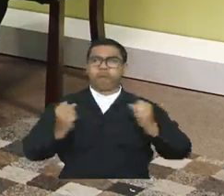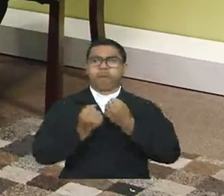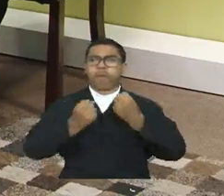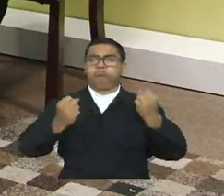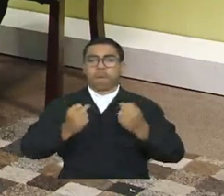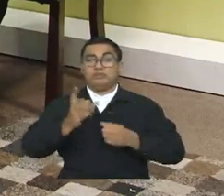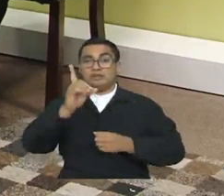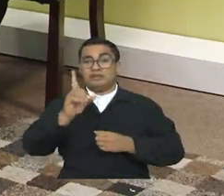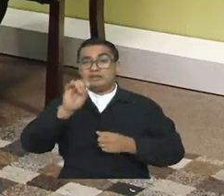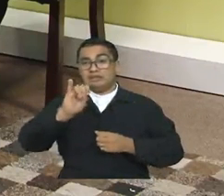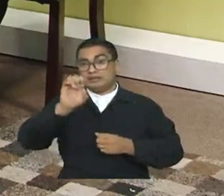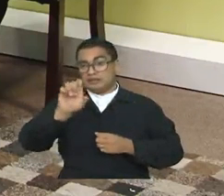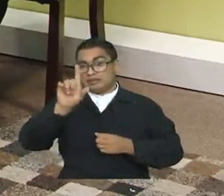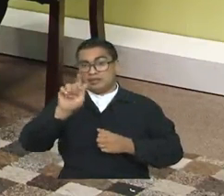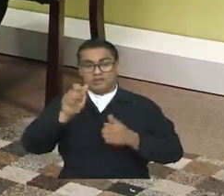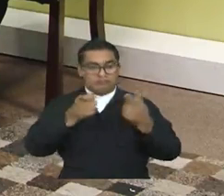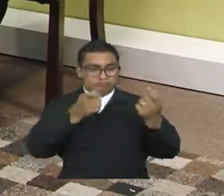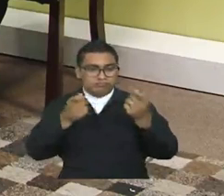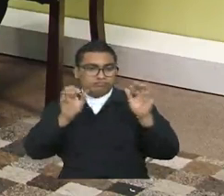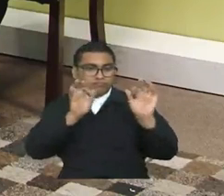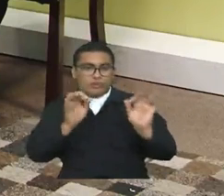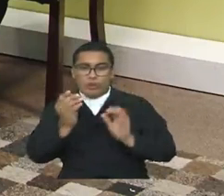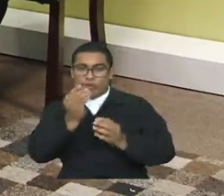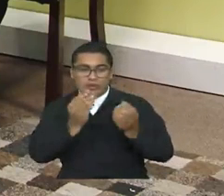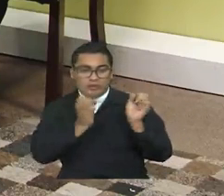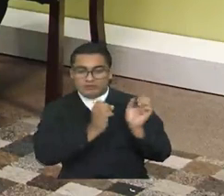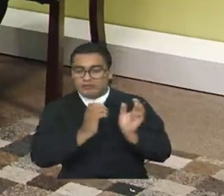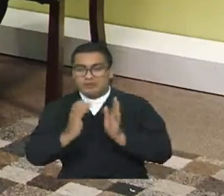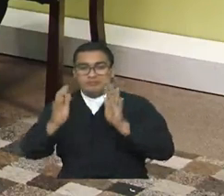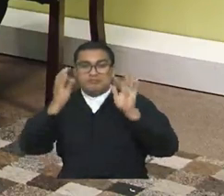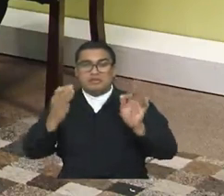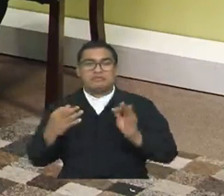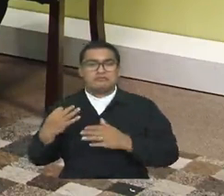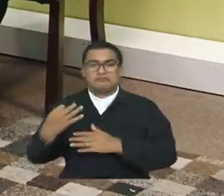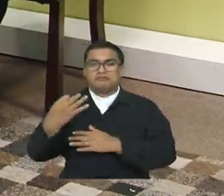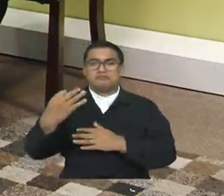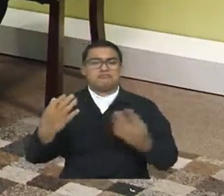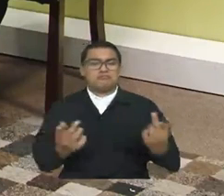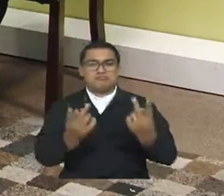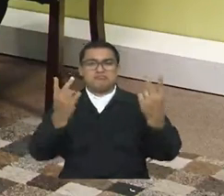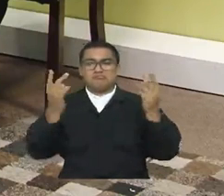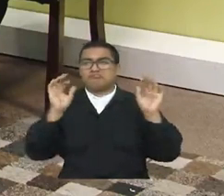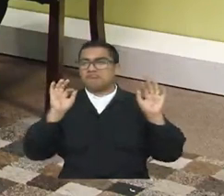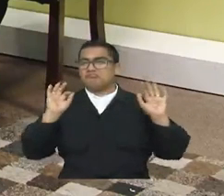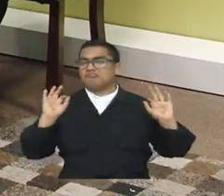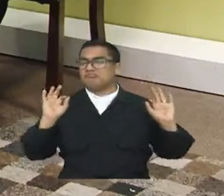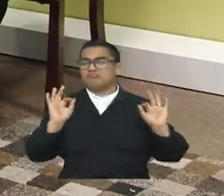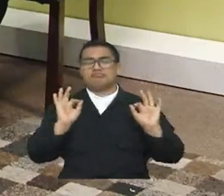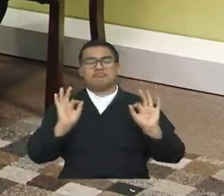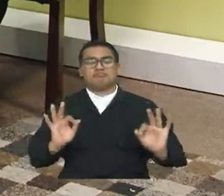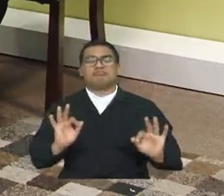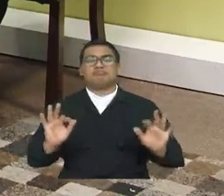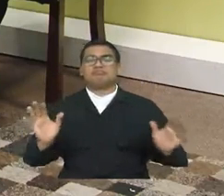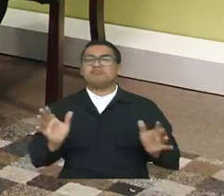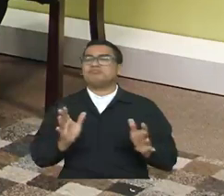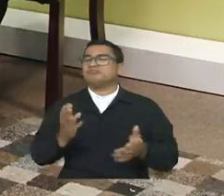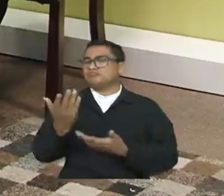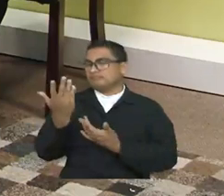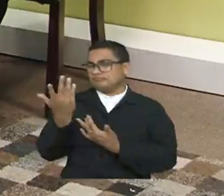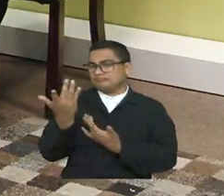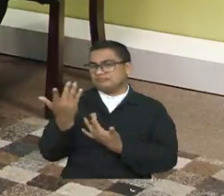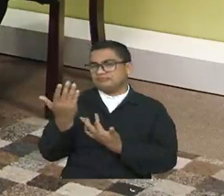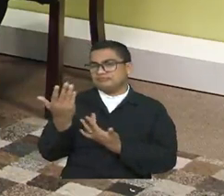balanceada no solo le va a beneficiar en el año 2020, sino que le va a beneficiar para toda su existencia. Así